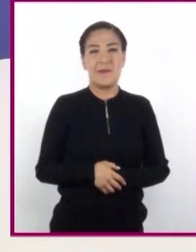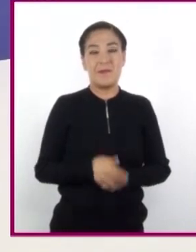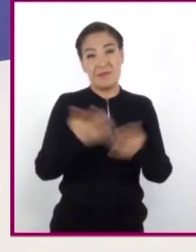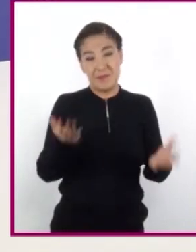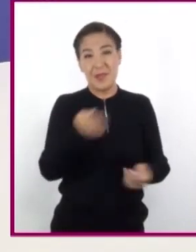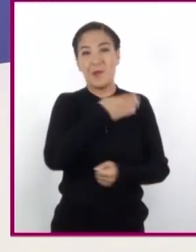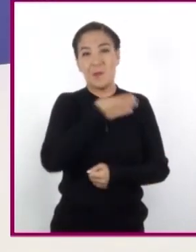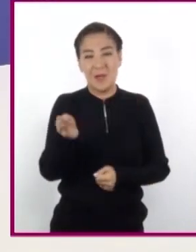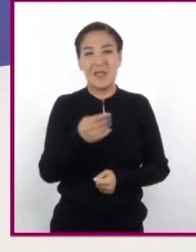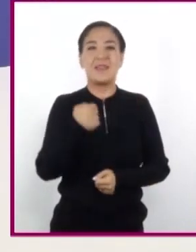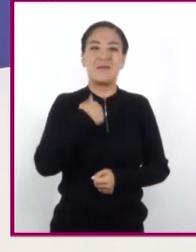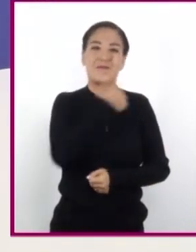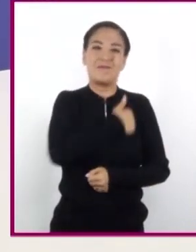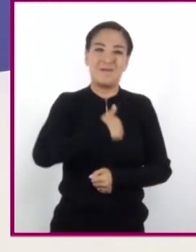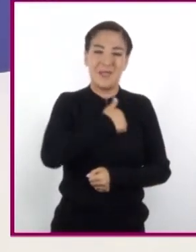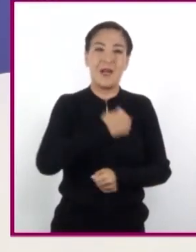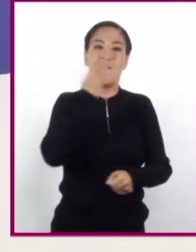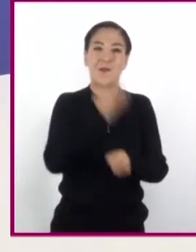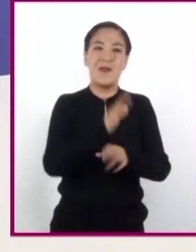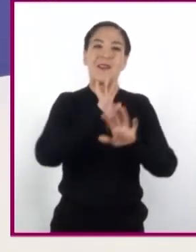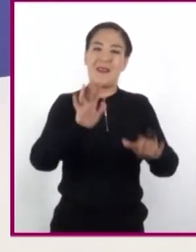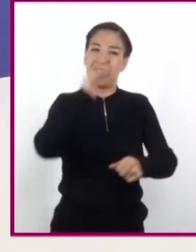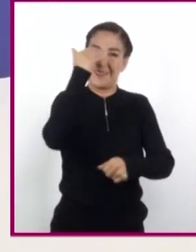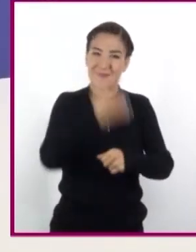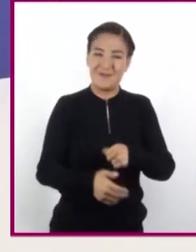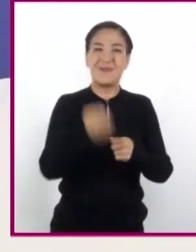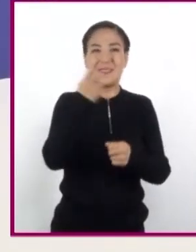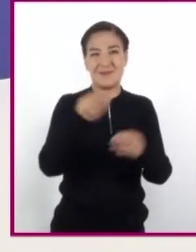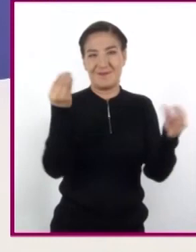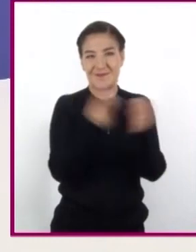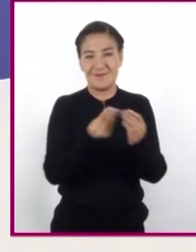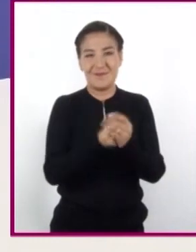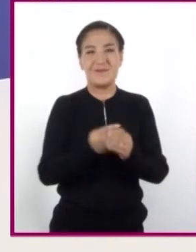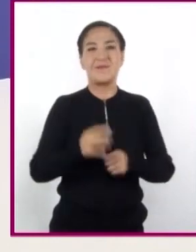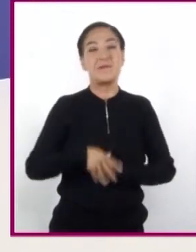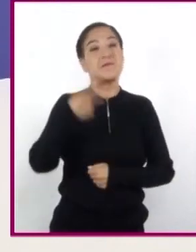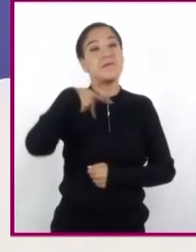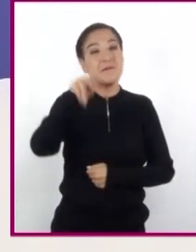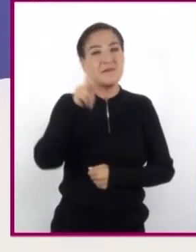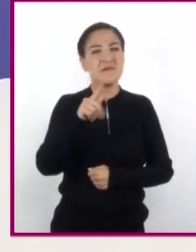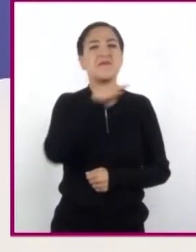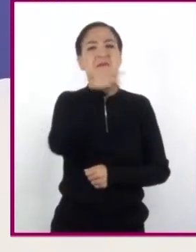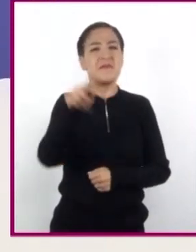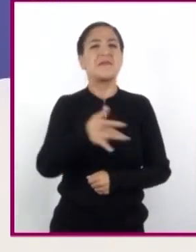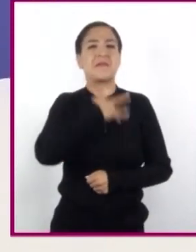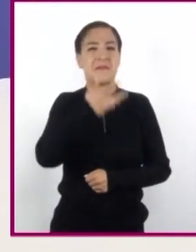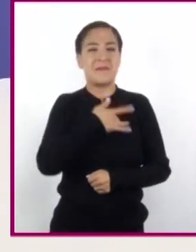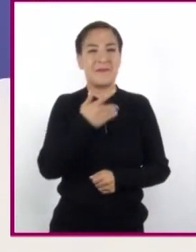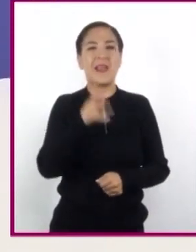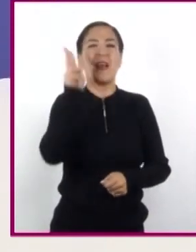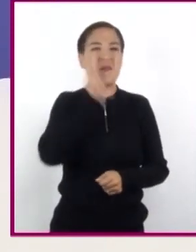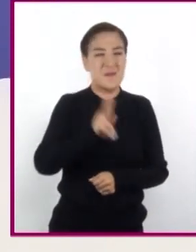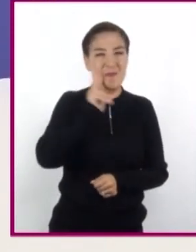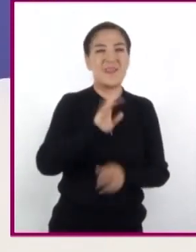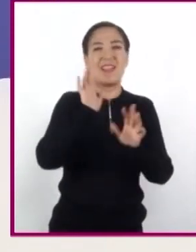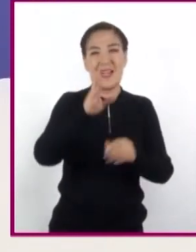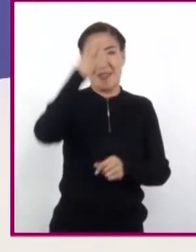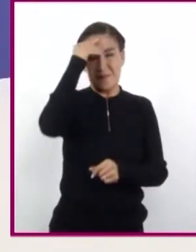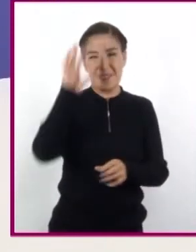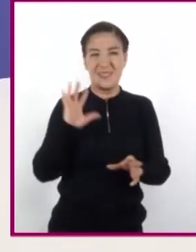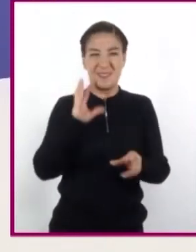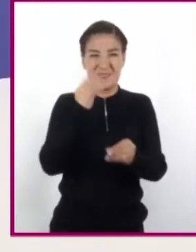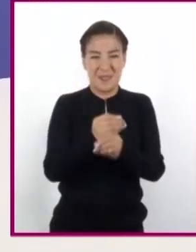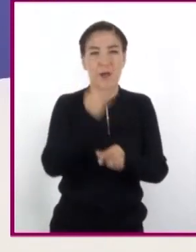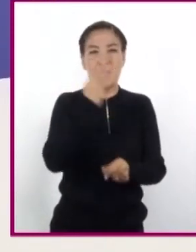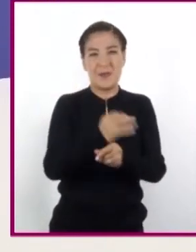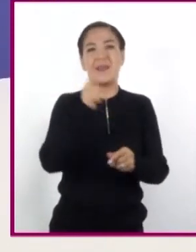Bueno, lamento decirles que estamos por llegar al final de nuestra sesión, pero ¿qué les parece si ponemos a prueba lo aprendido con la